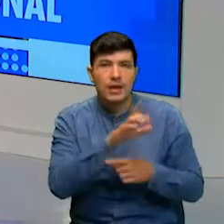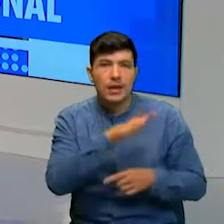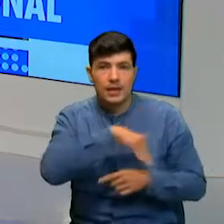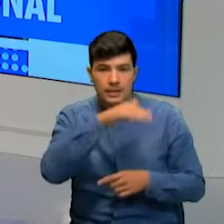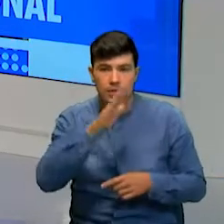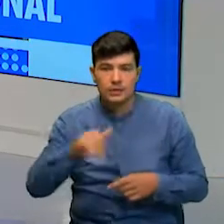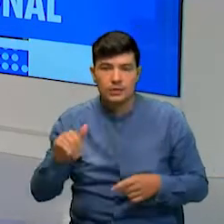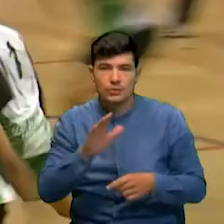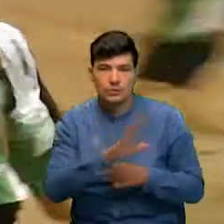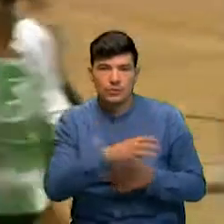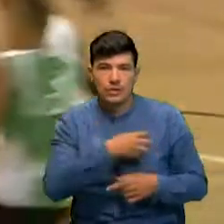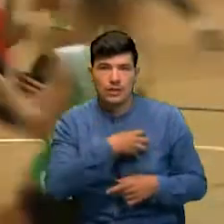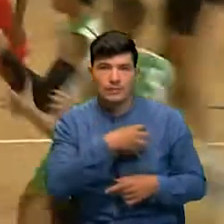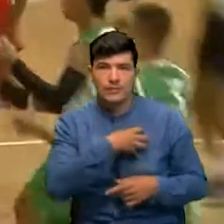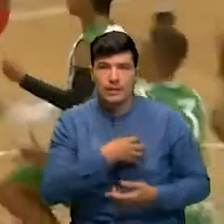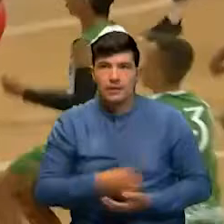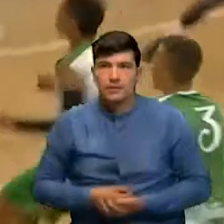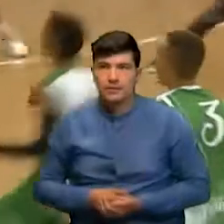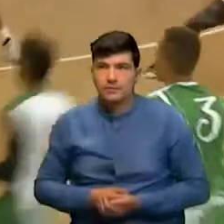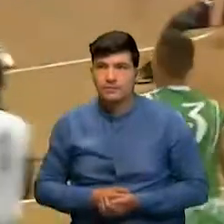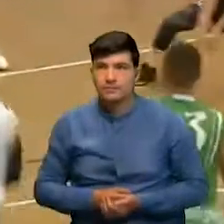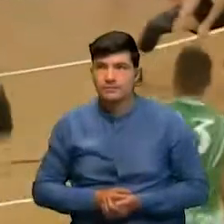campeón.